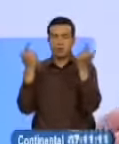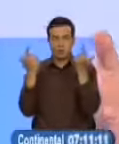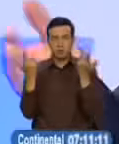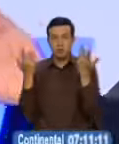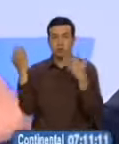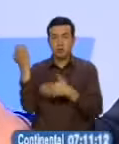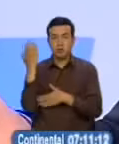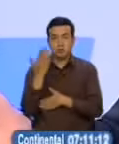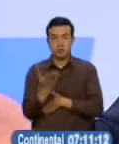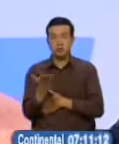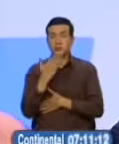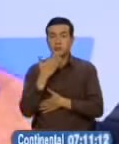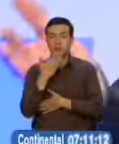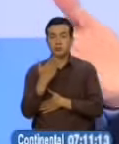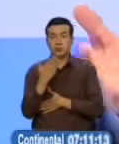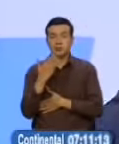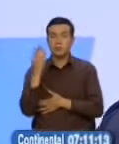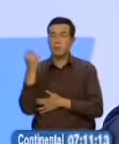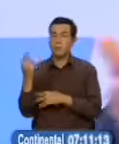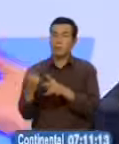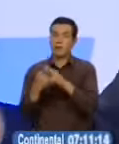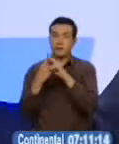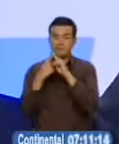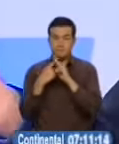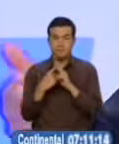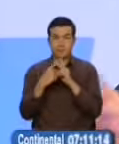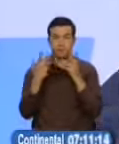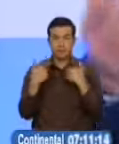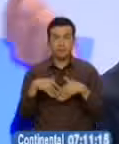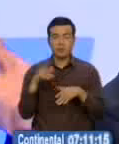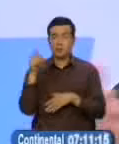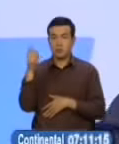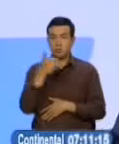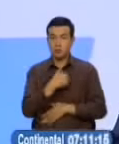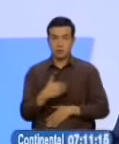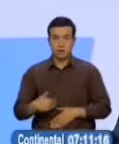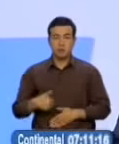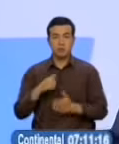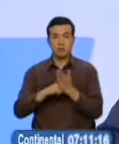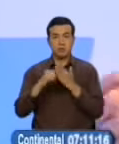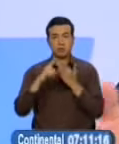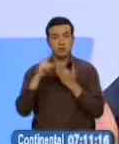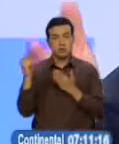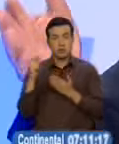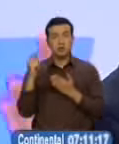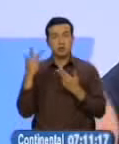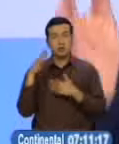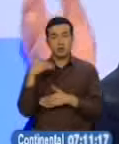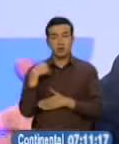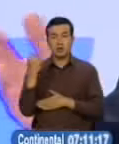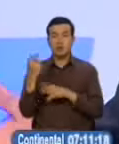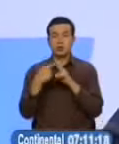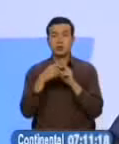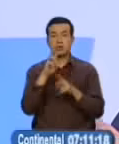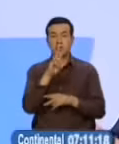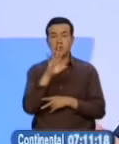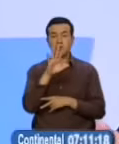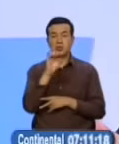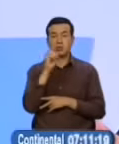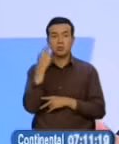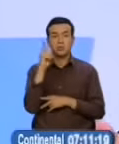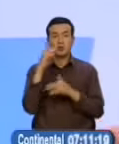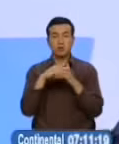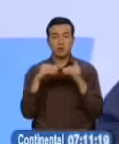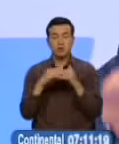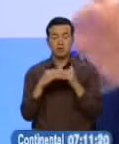frente a la emergencia. Es el crédito del que ha hablado el propio presidente, el ministro de Finanzas. Había un crédito de 650